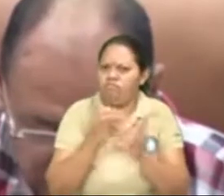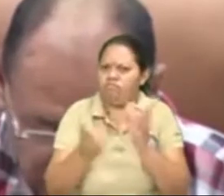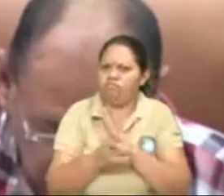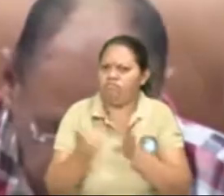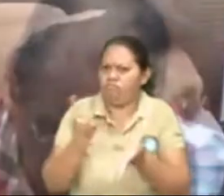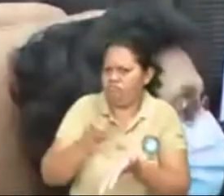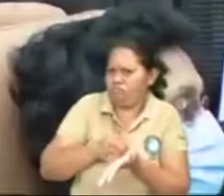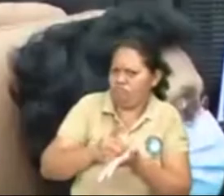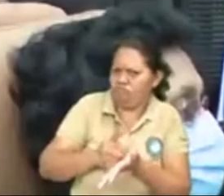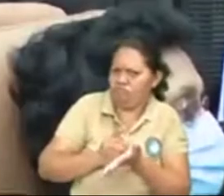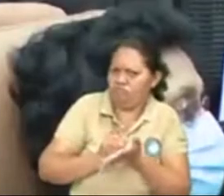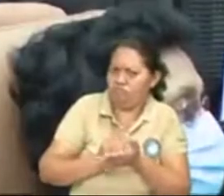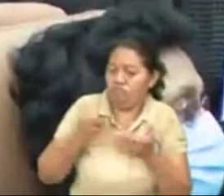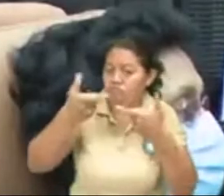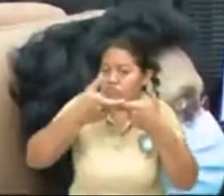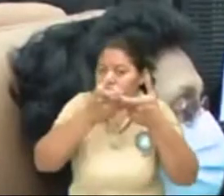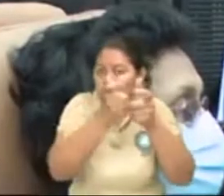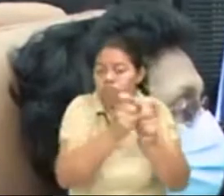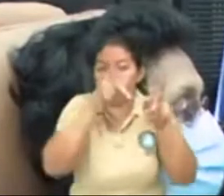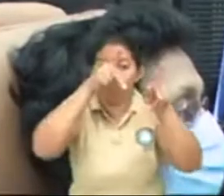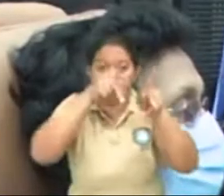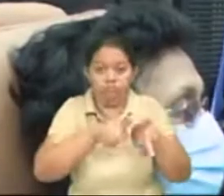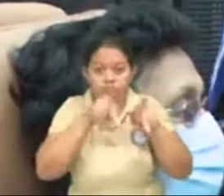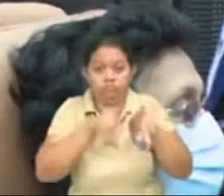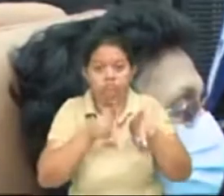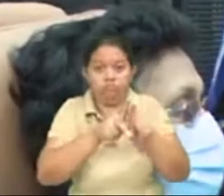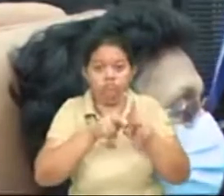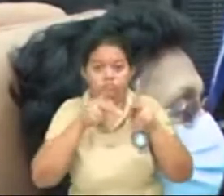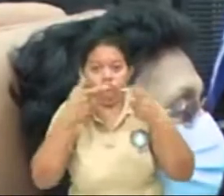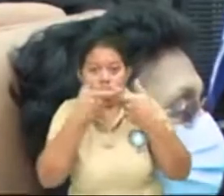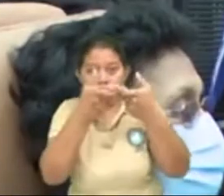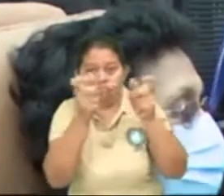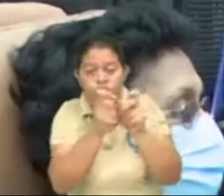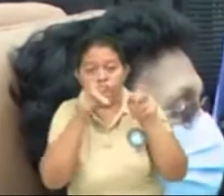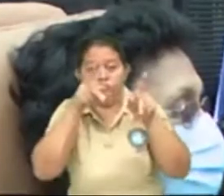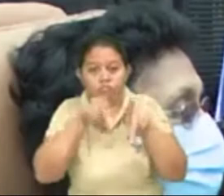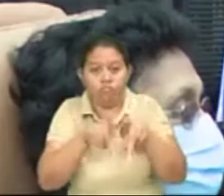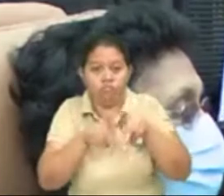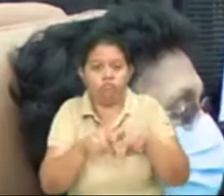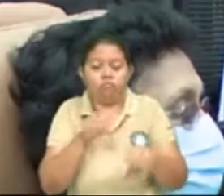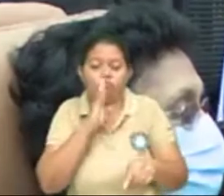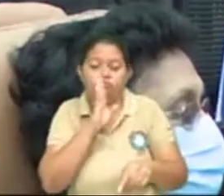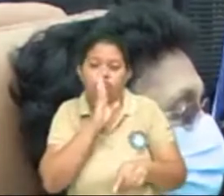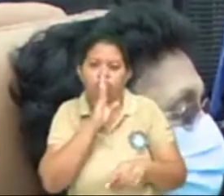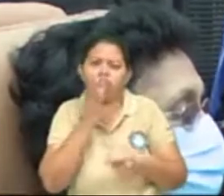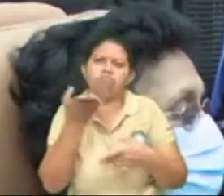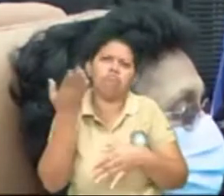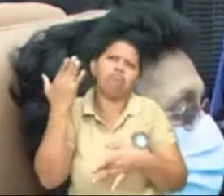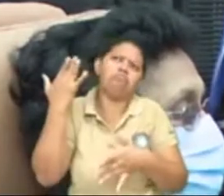Vienen de un grupo de personas que nos heredaron